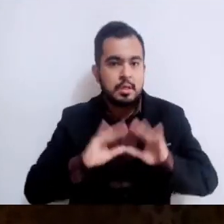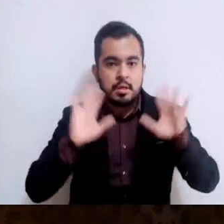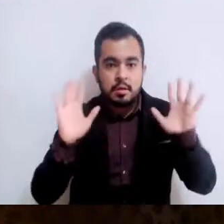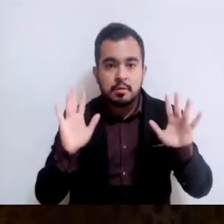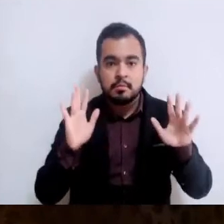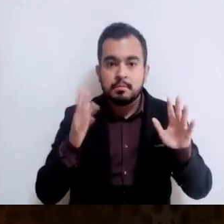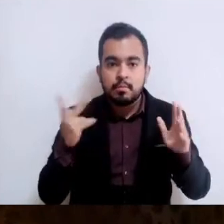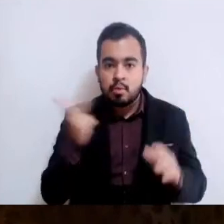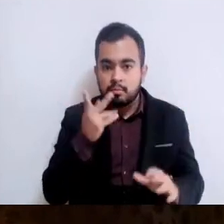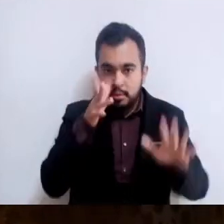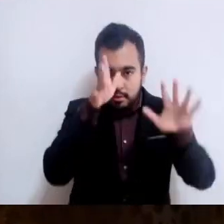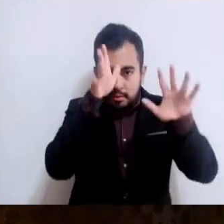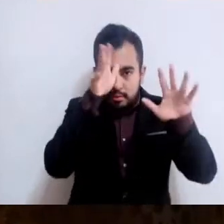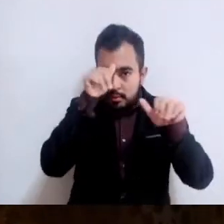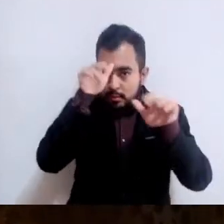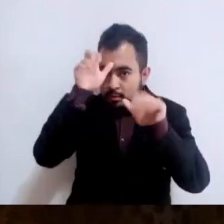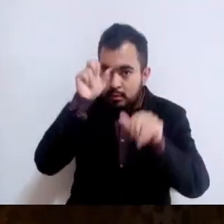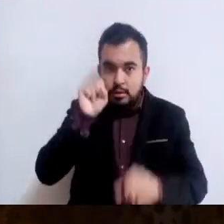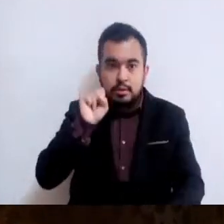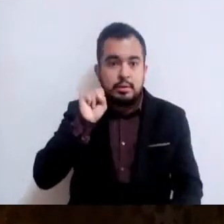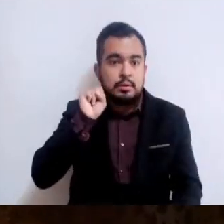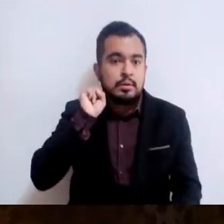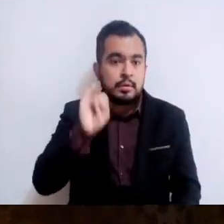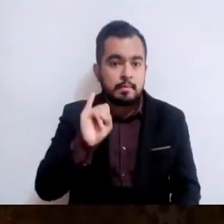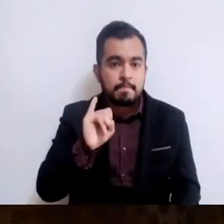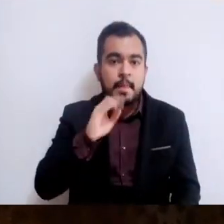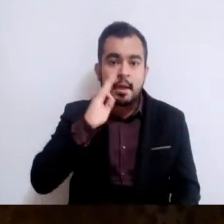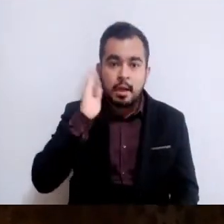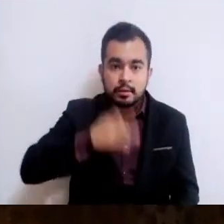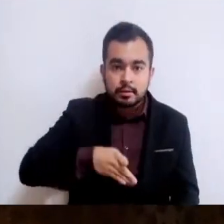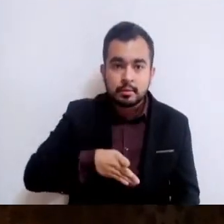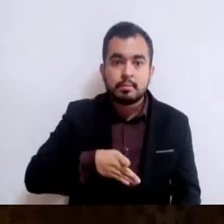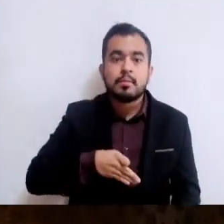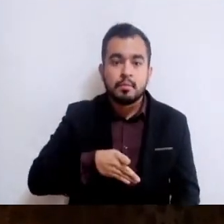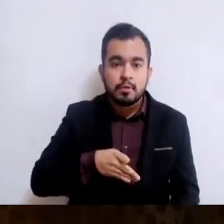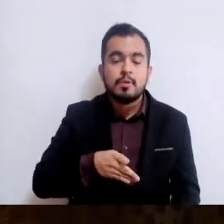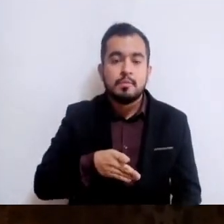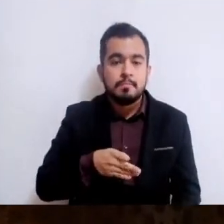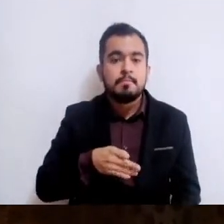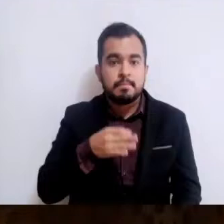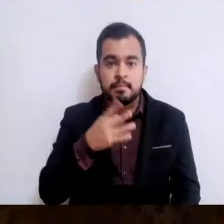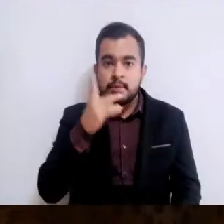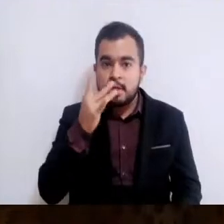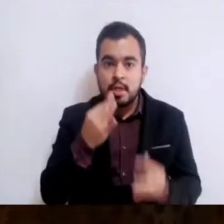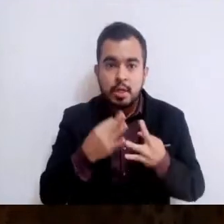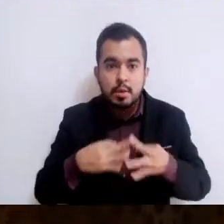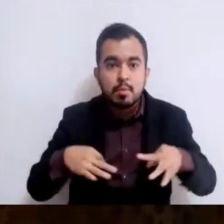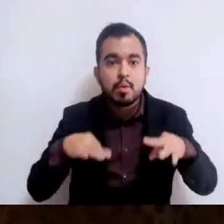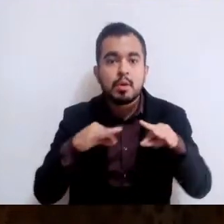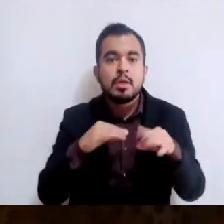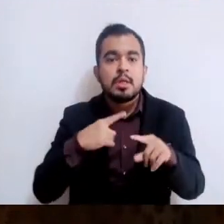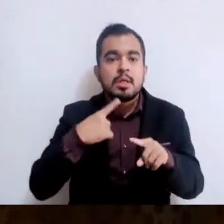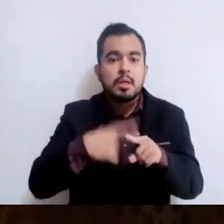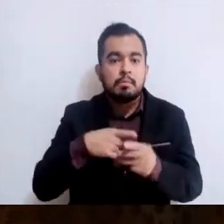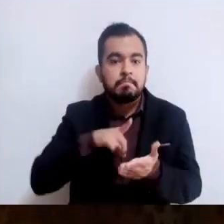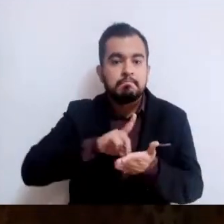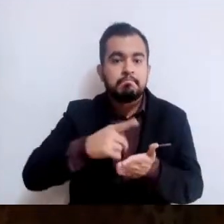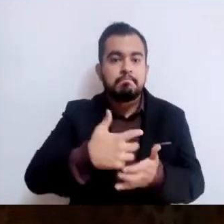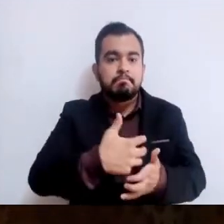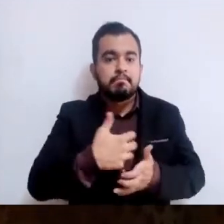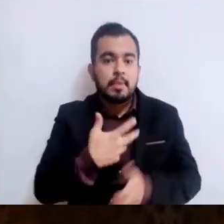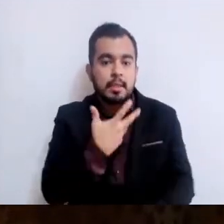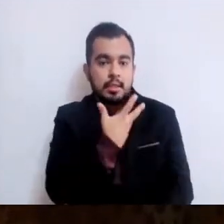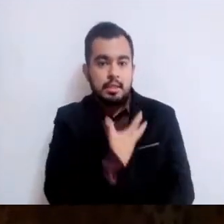partes, además de ser el más importante y necesitado de la tutela. Impedir la comunicación